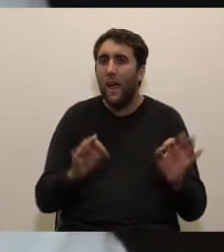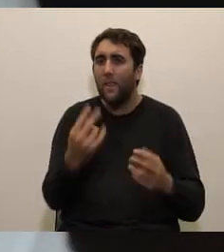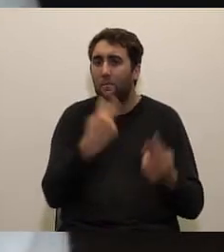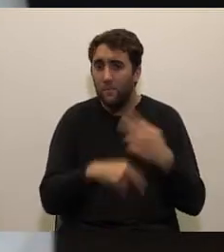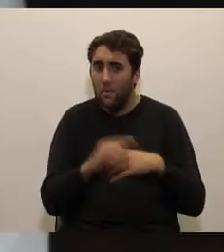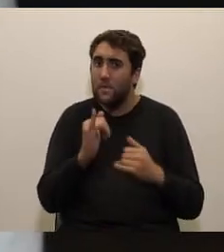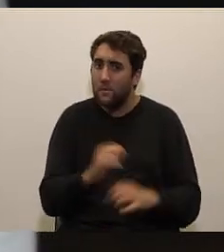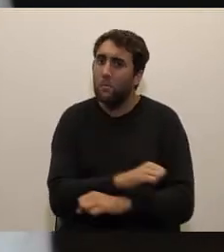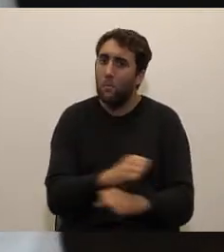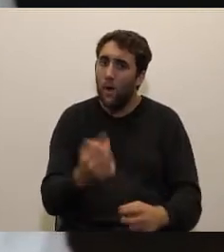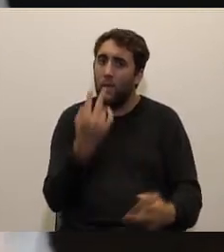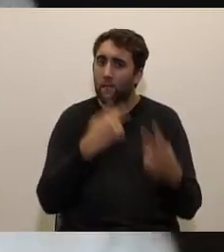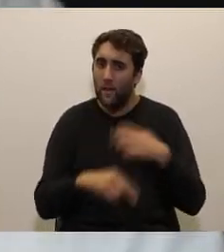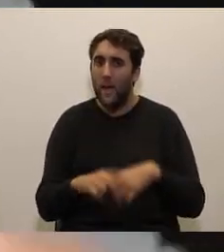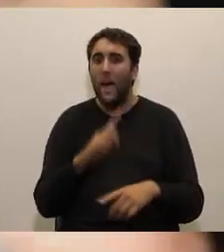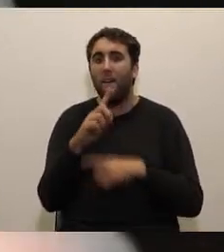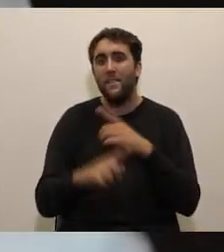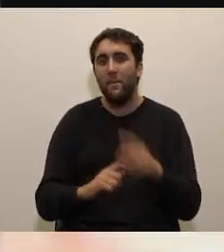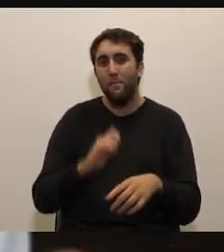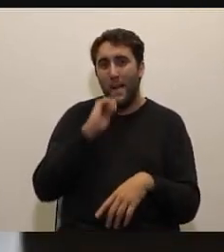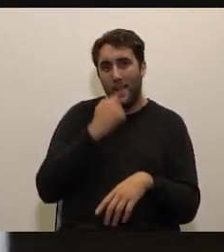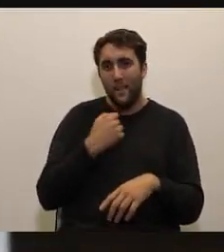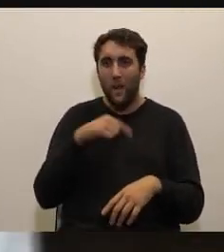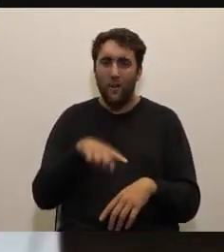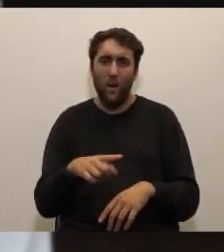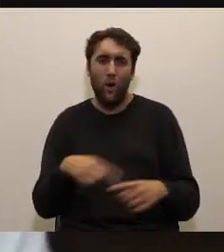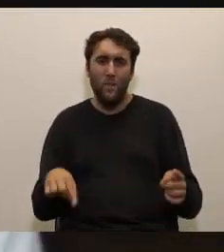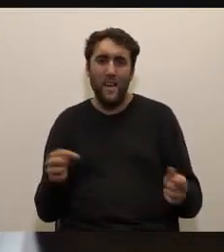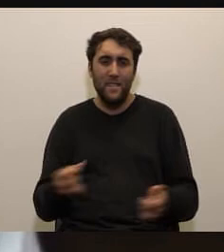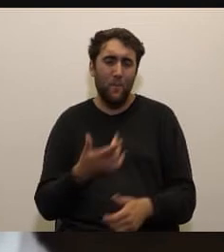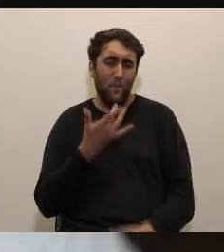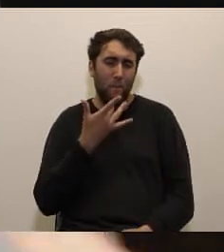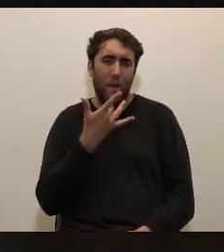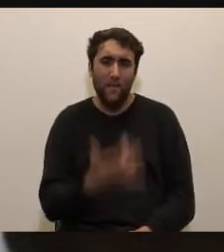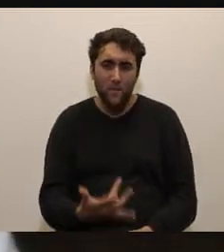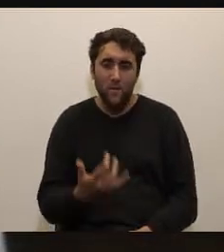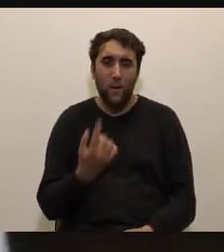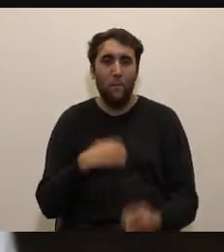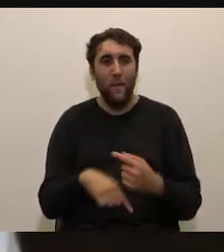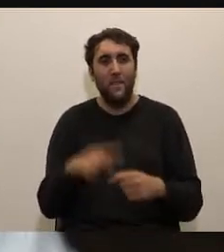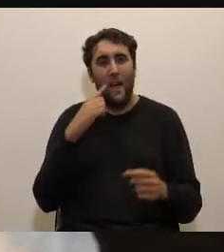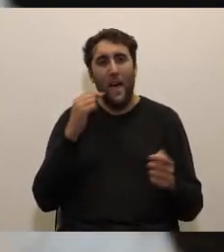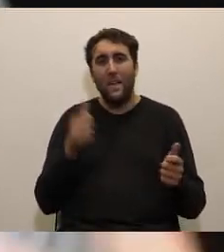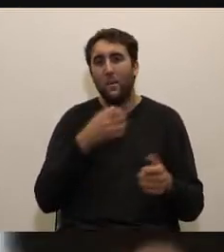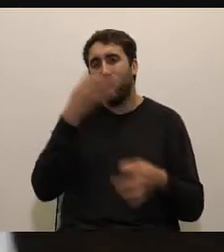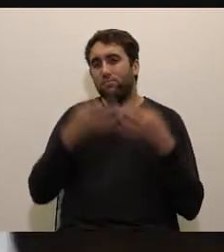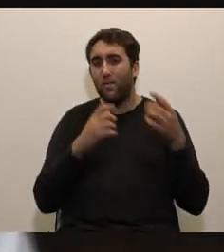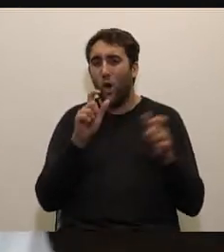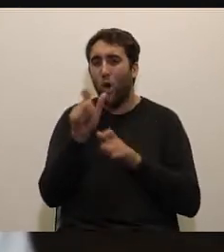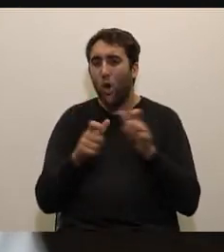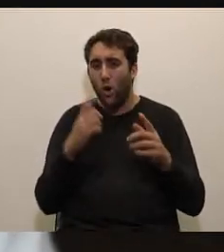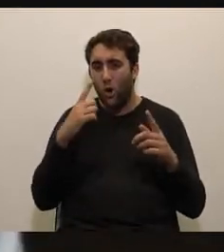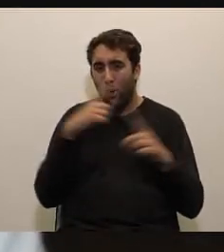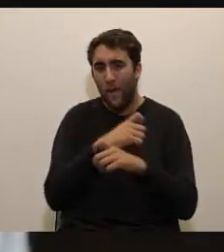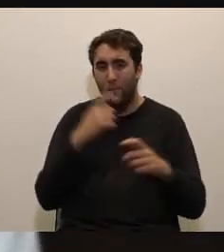Hay veces que queda más lindo decir, estas cosas que hacemos son muy maravillosas, y hacerlas sonar difíciles para uno quedar bien,